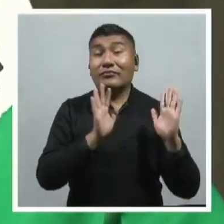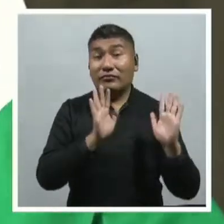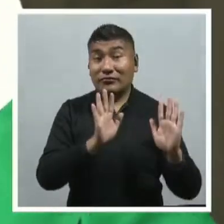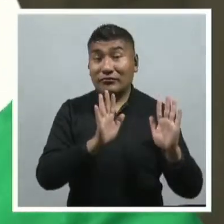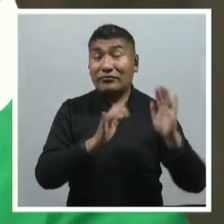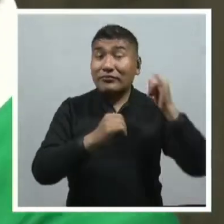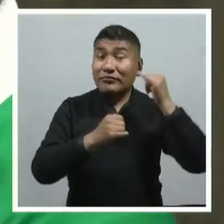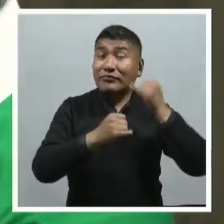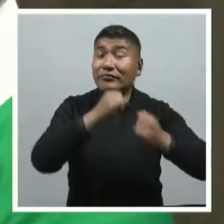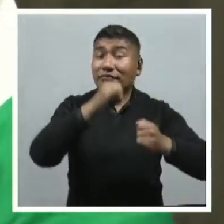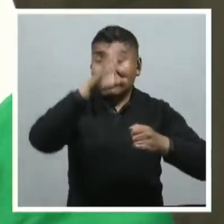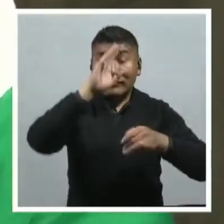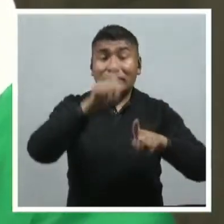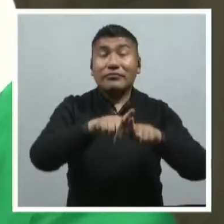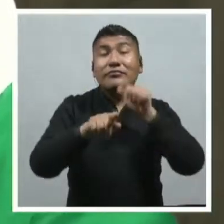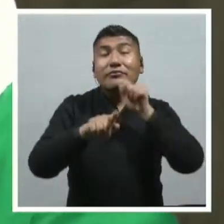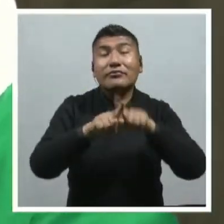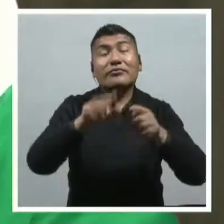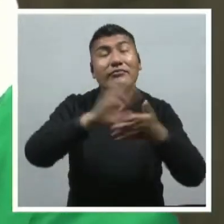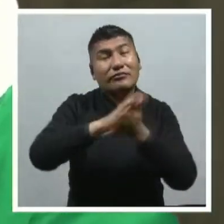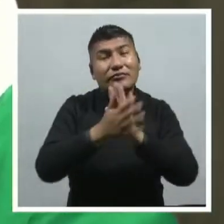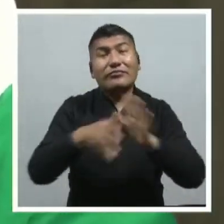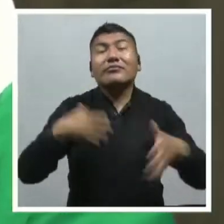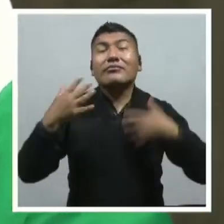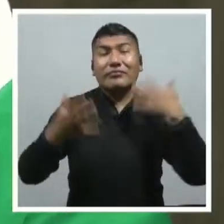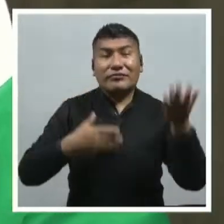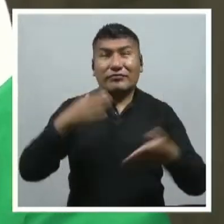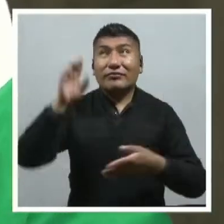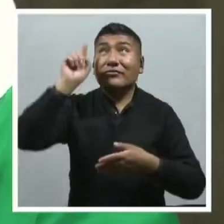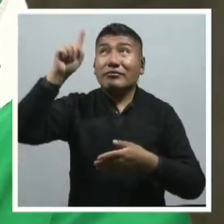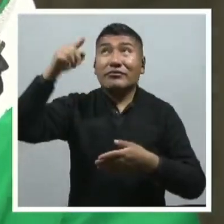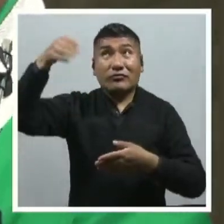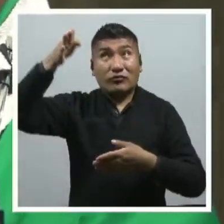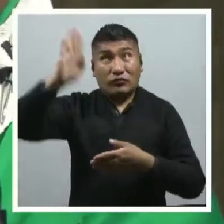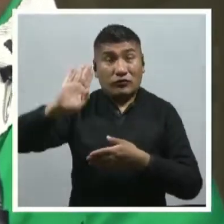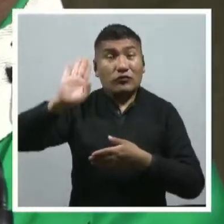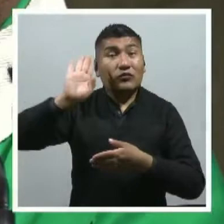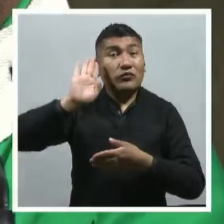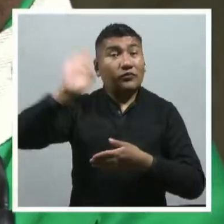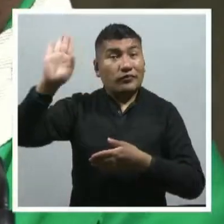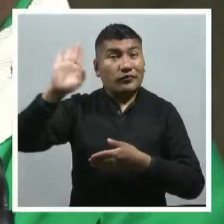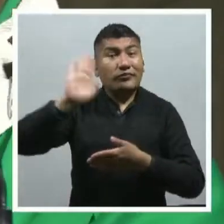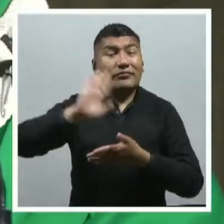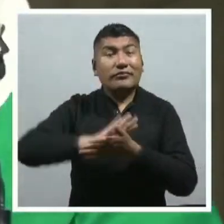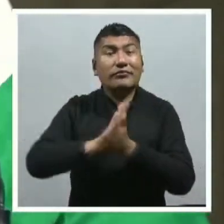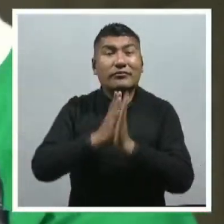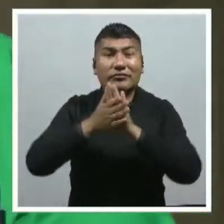Finalmente, queridos hermanos, la paz y la felicidad que nos ofrece Dios es una paz